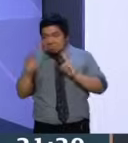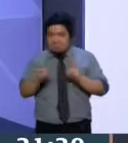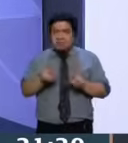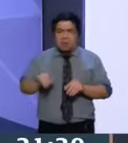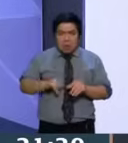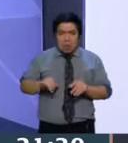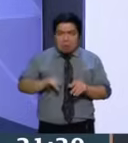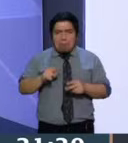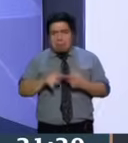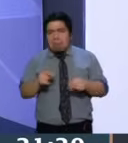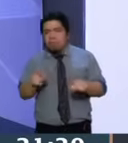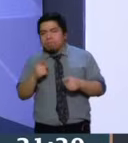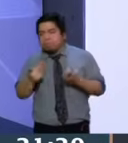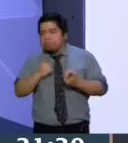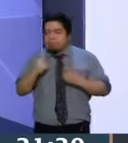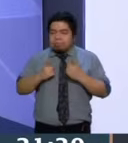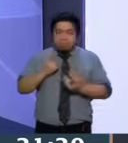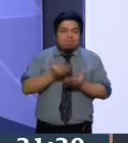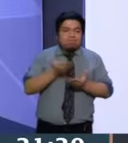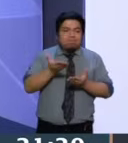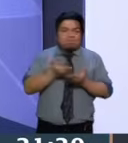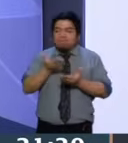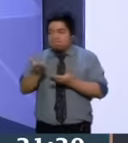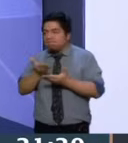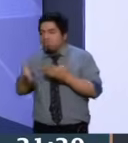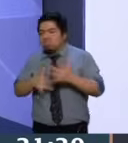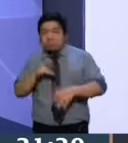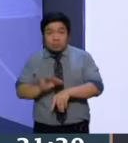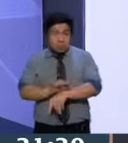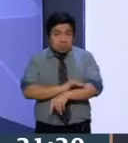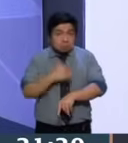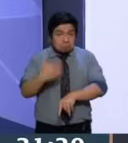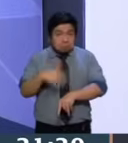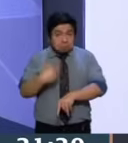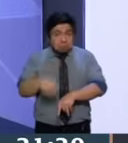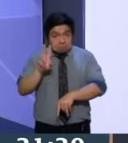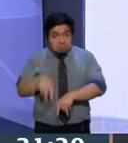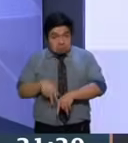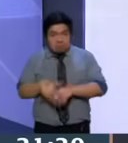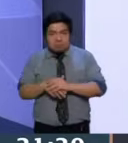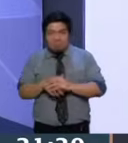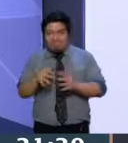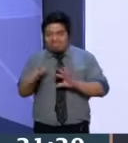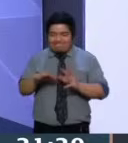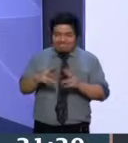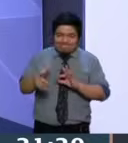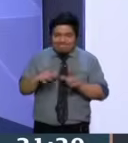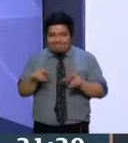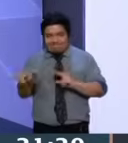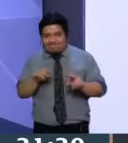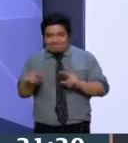muy divertido, con buenas propuestas, me parece que estuvo emocionante. No brillaron más